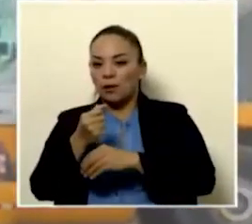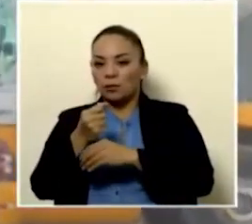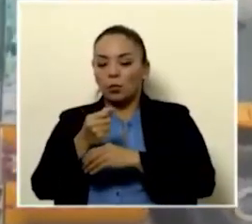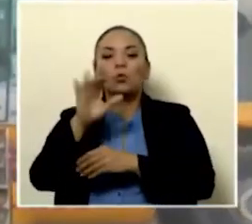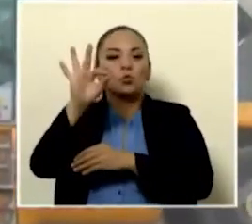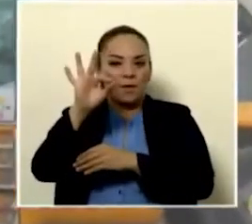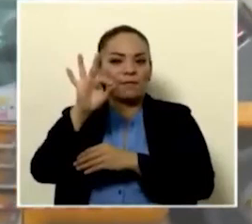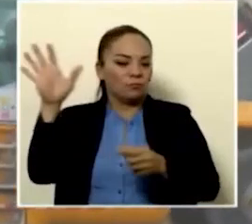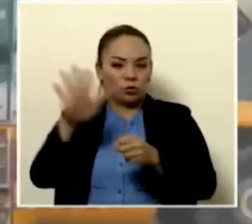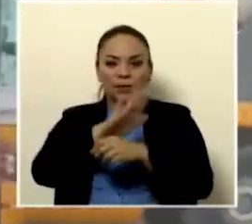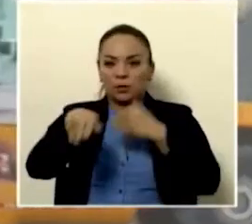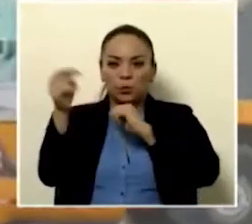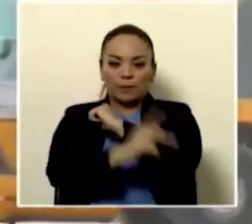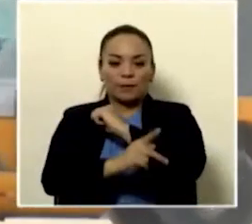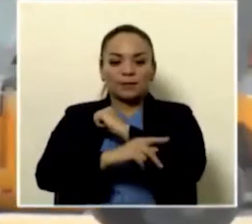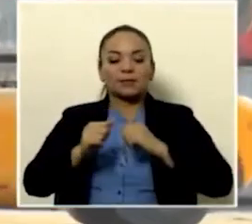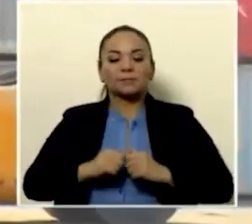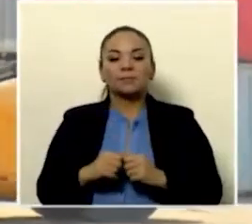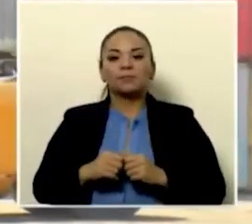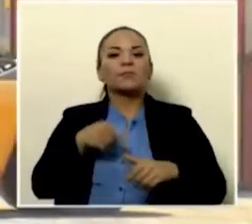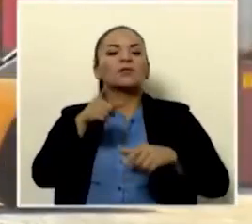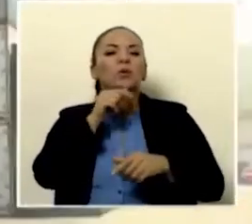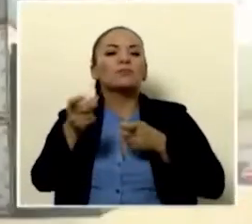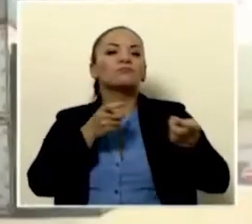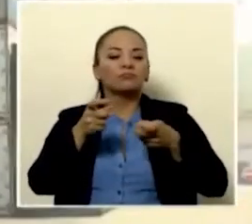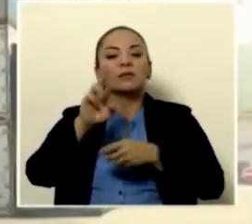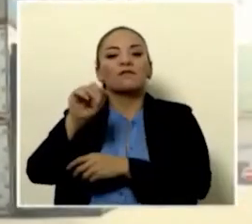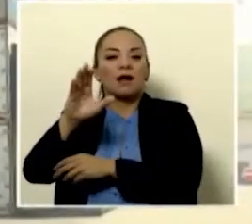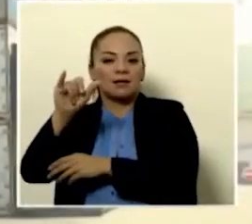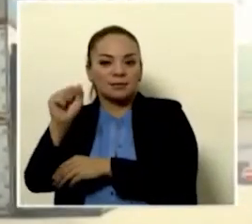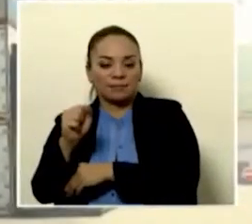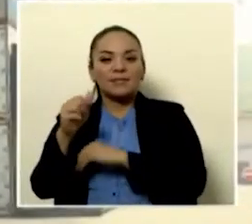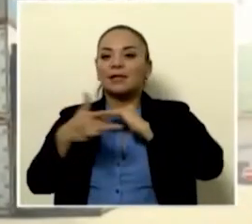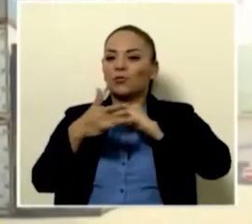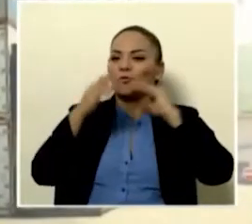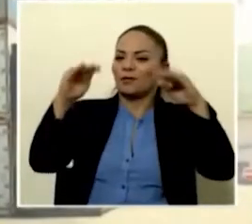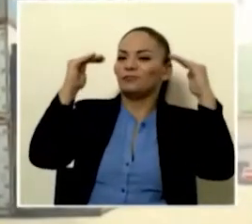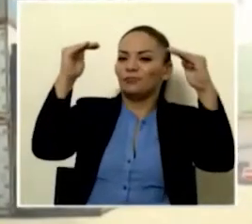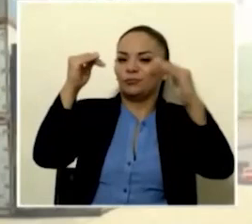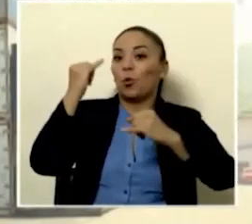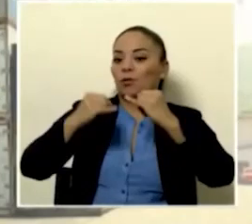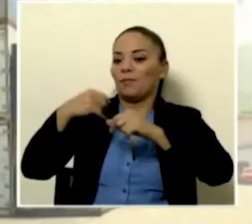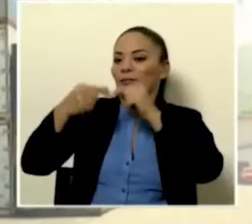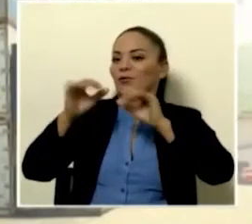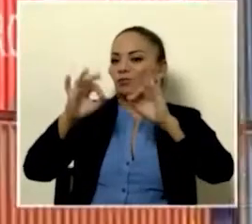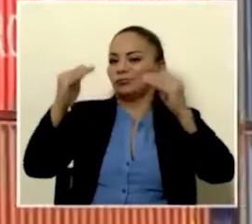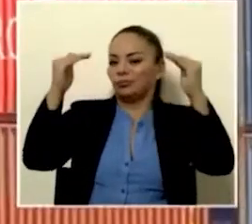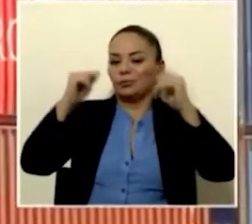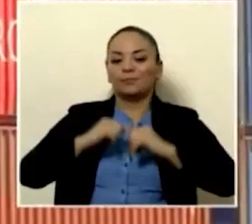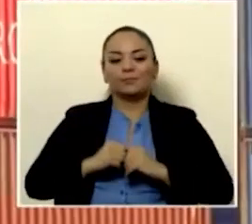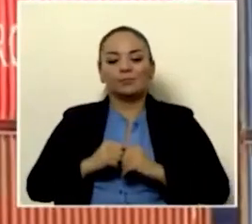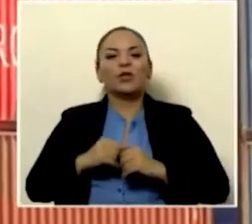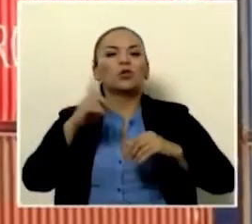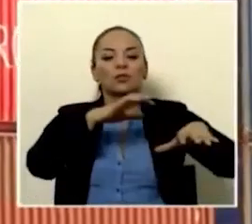9 a nivel nacional, administrados por RACSA, tecnología de última generación, ubicados en